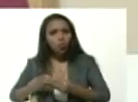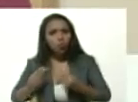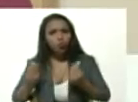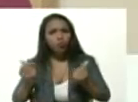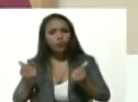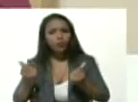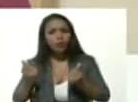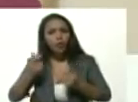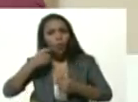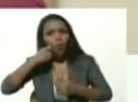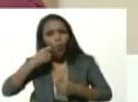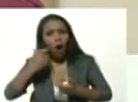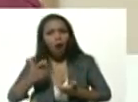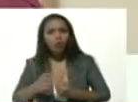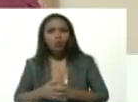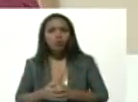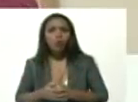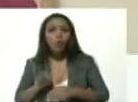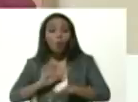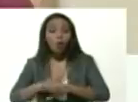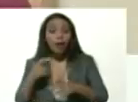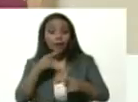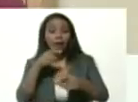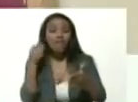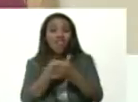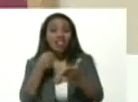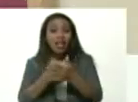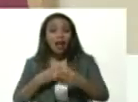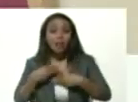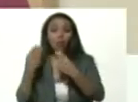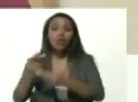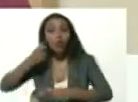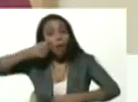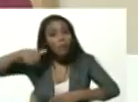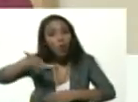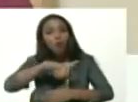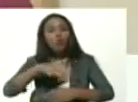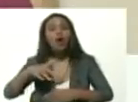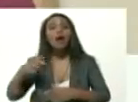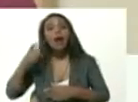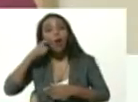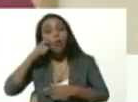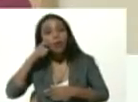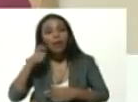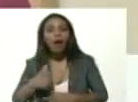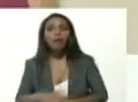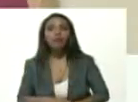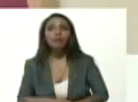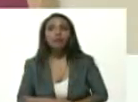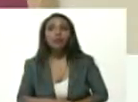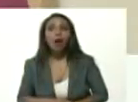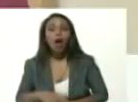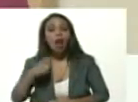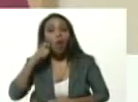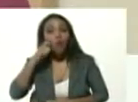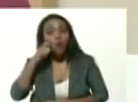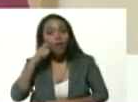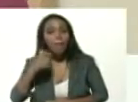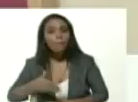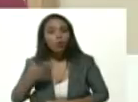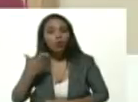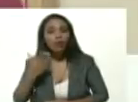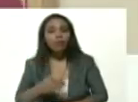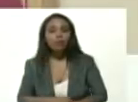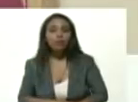la humanidad. Porque la batalla que estamos dando, la estamos dando por nuestro pueblo y por la humanidad. Por la humanidad.